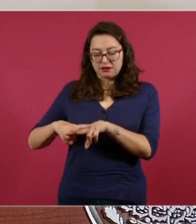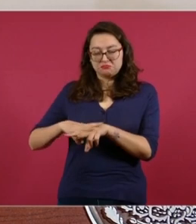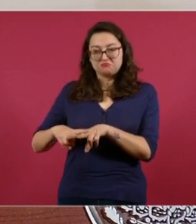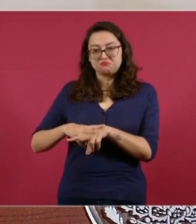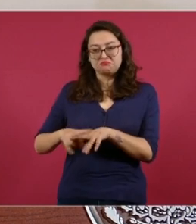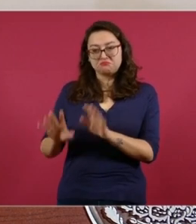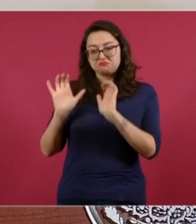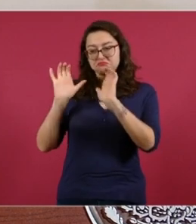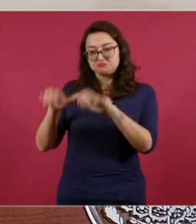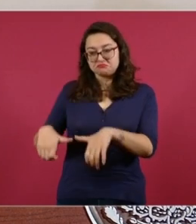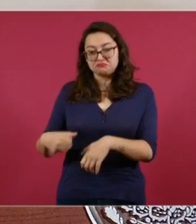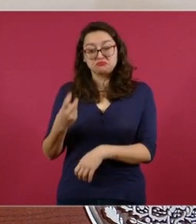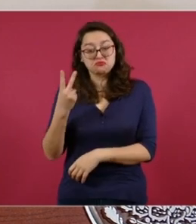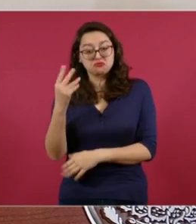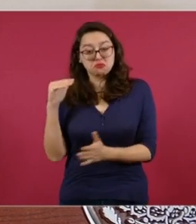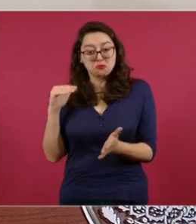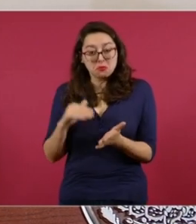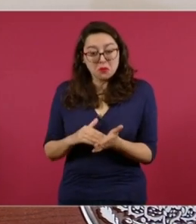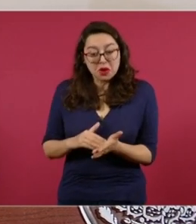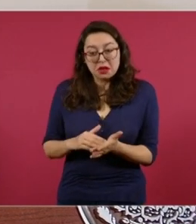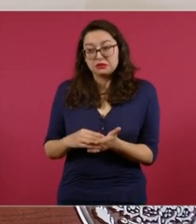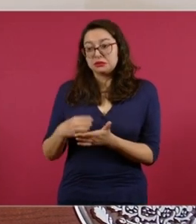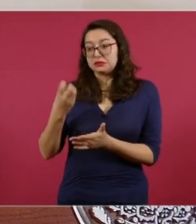pues como unos 2,000 o 3,000